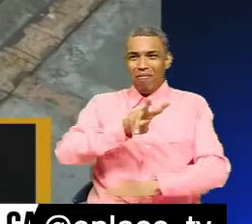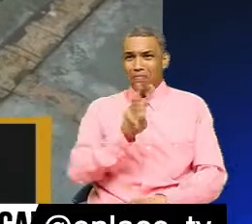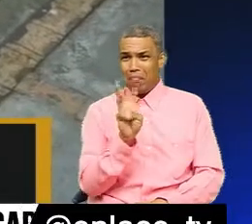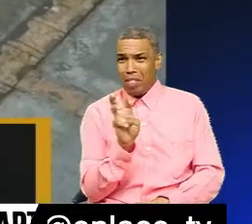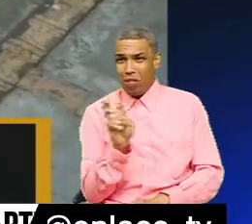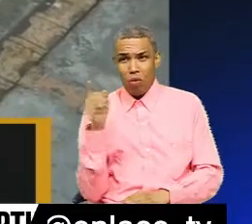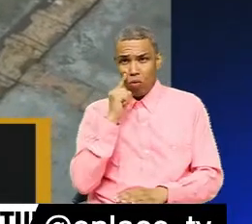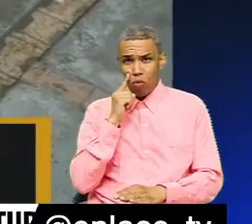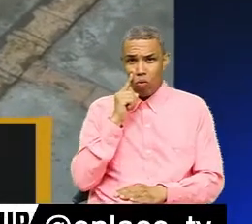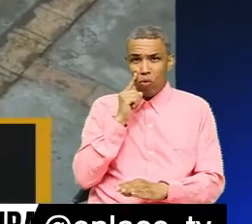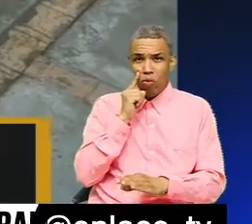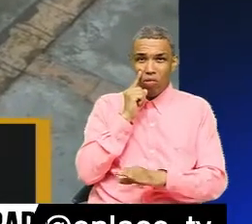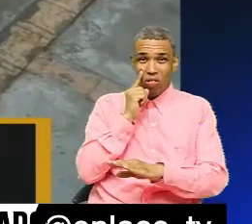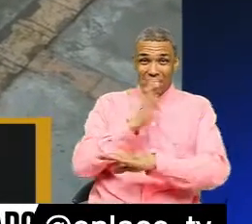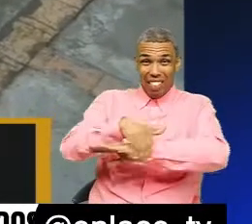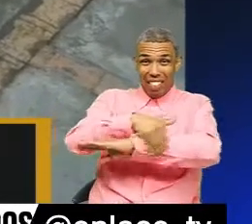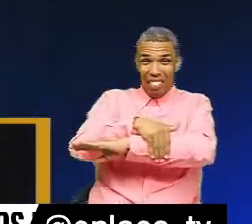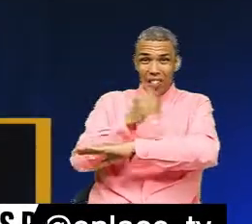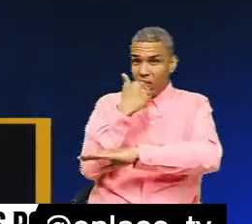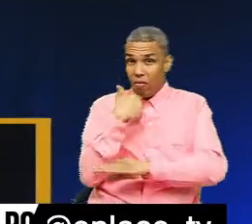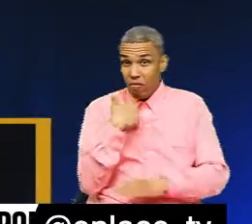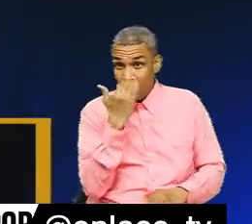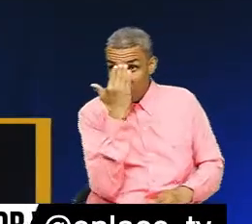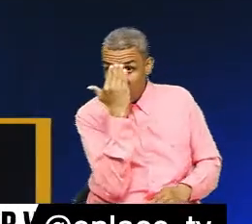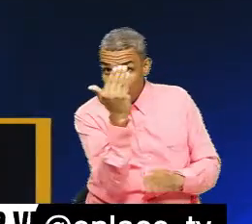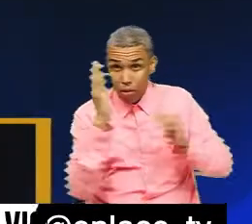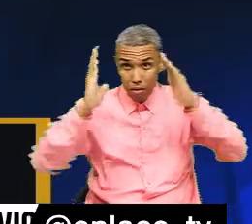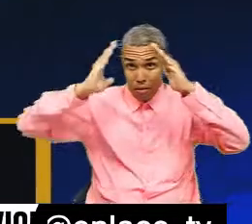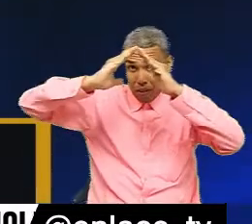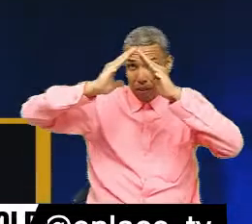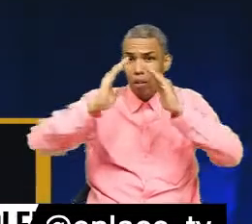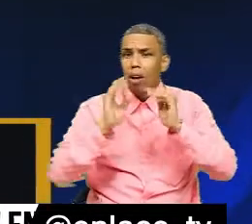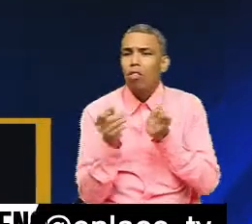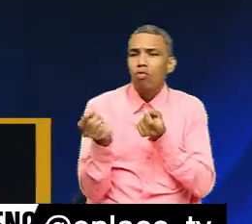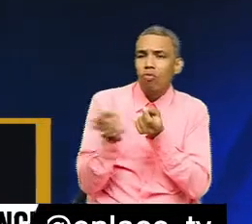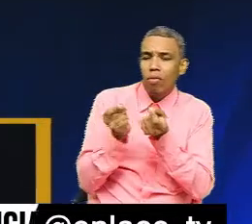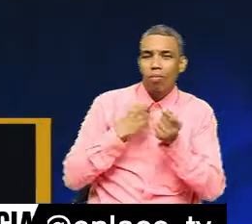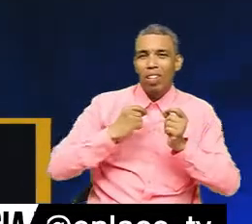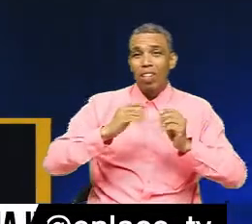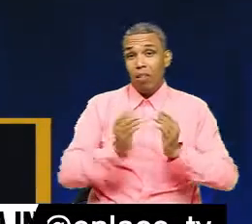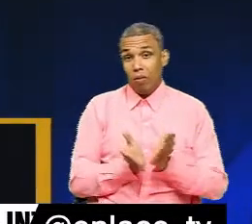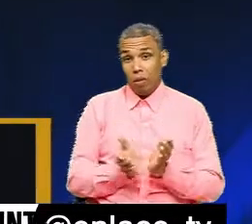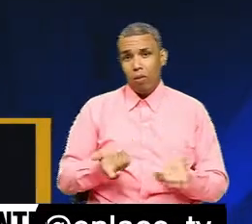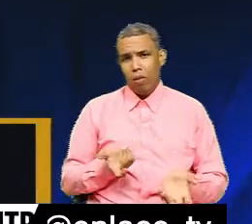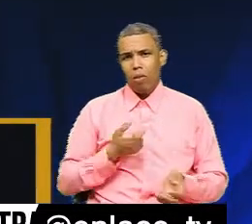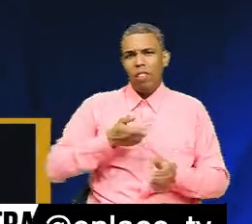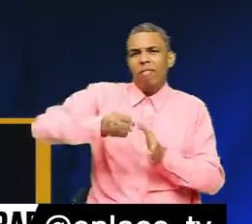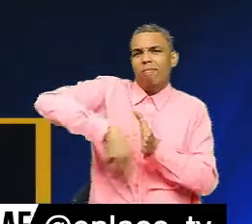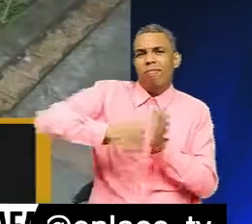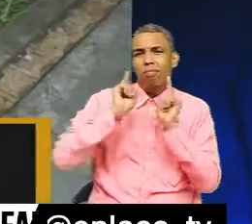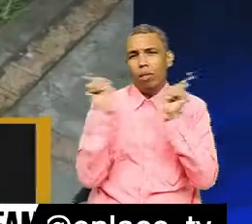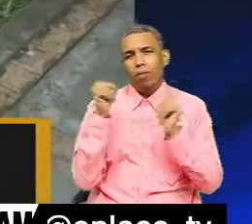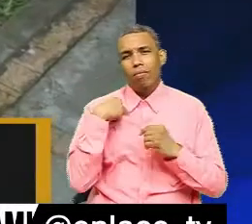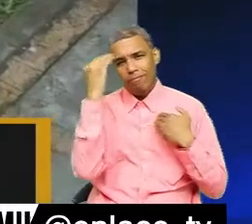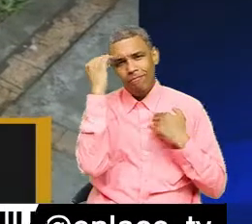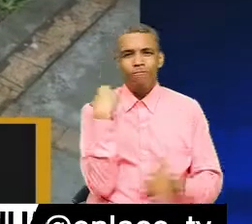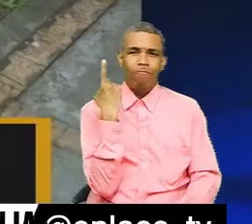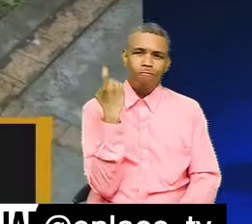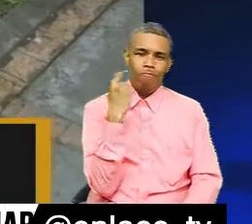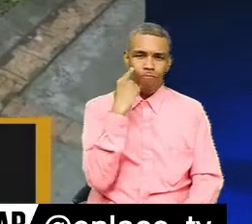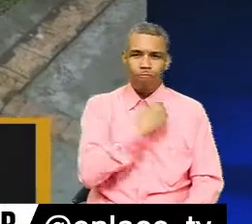por la calle 28 frente a esta casa y un colegio. Cultura ciudadana es lo que pide. Menciona lo siguiente,